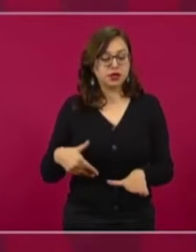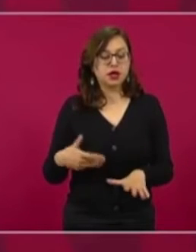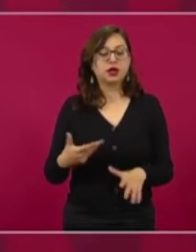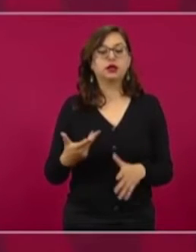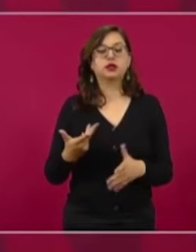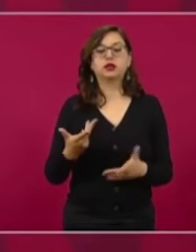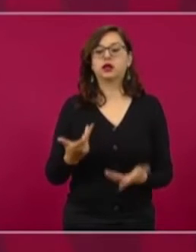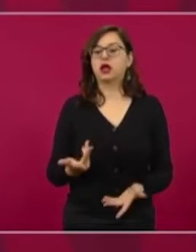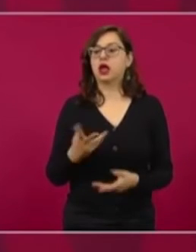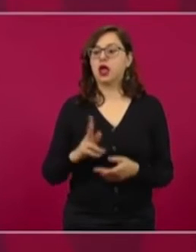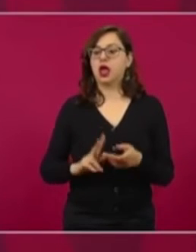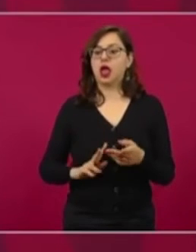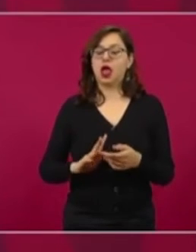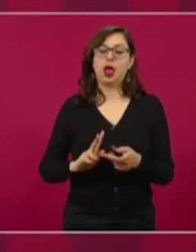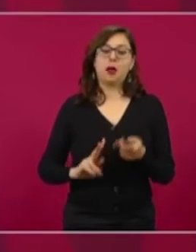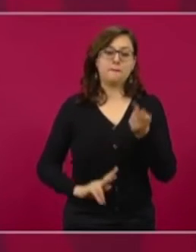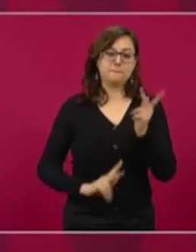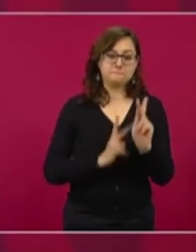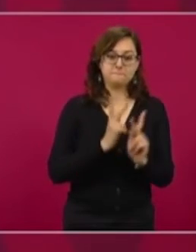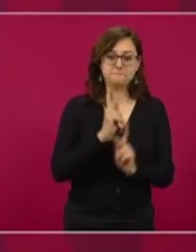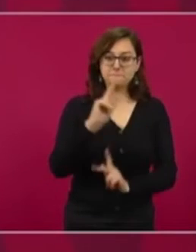la flora,